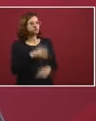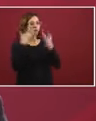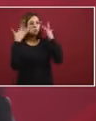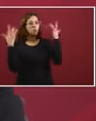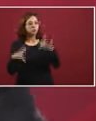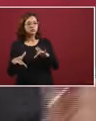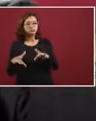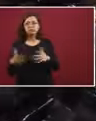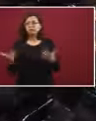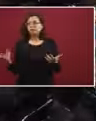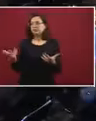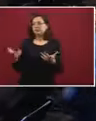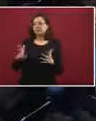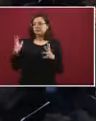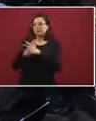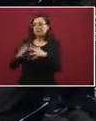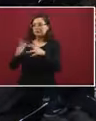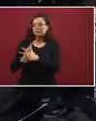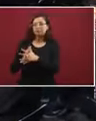Esos son los hechos.